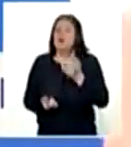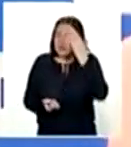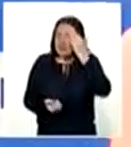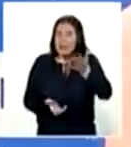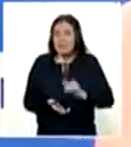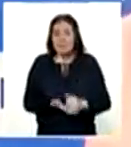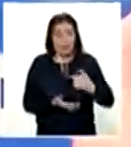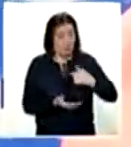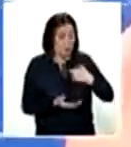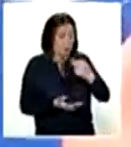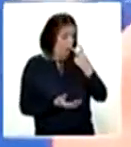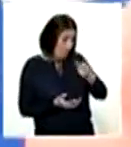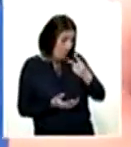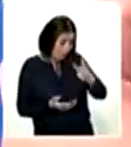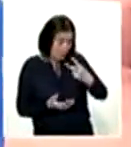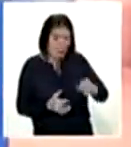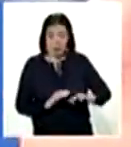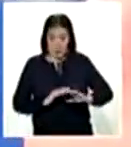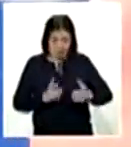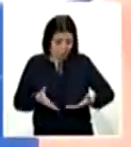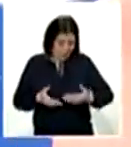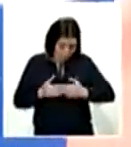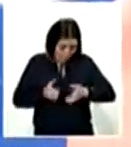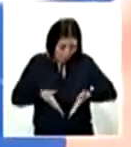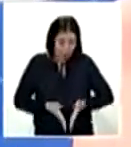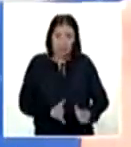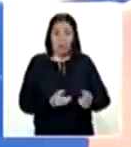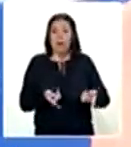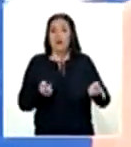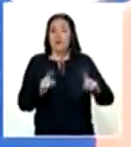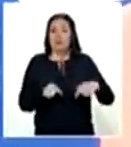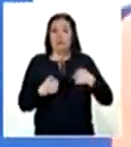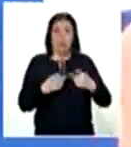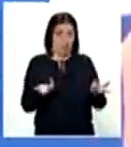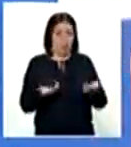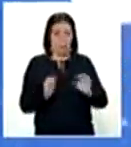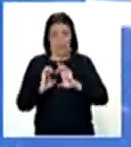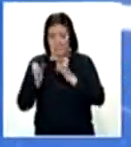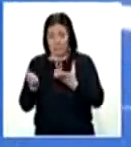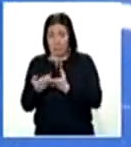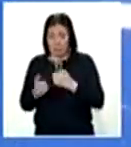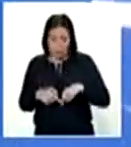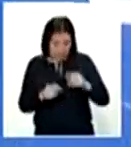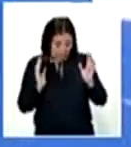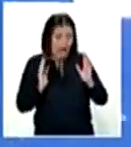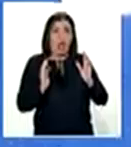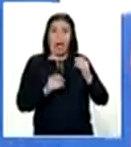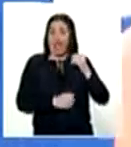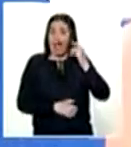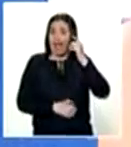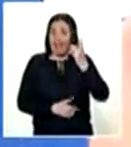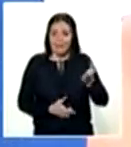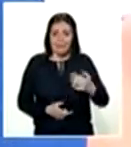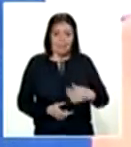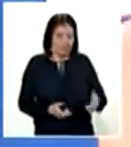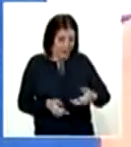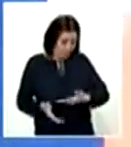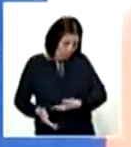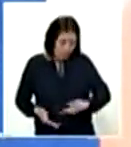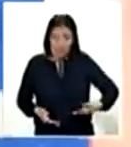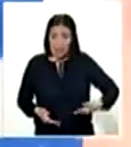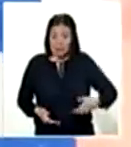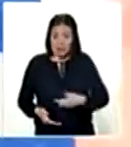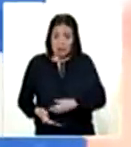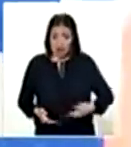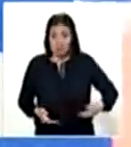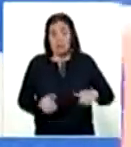No, yo vi el parto. Ah. Fue exactamente el día que me iba a concentrar con mi equipo. Me enteré que iba a ser cesárea, así que